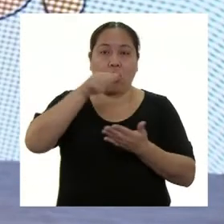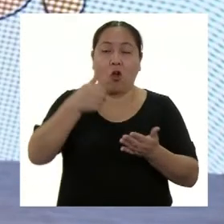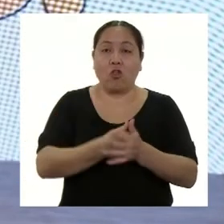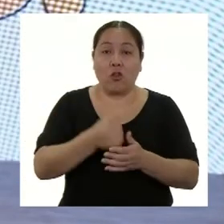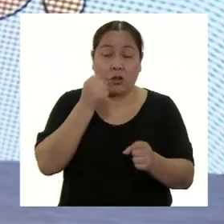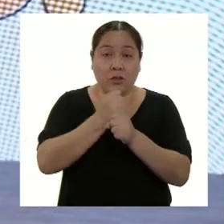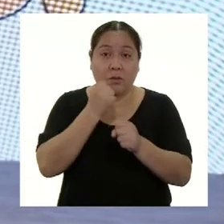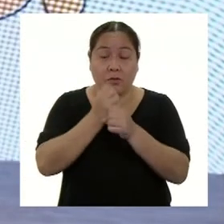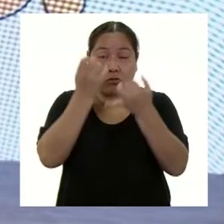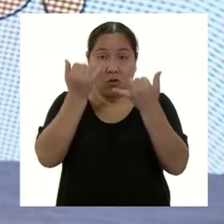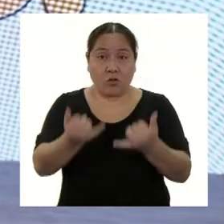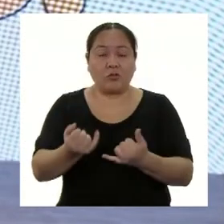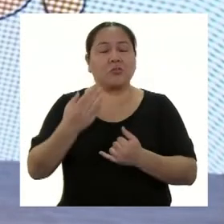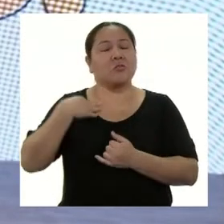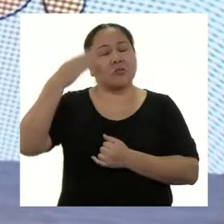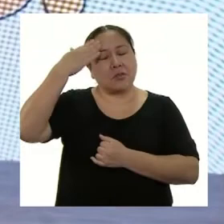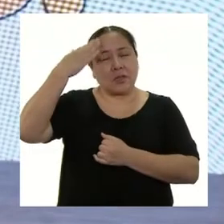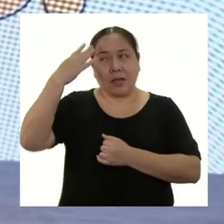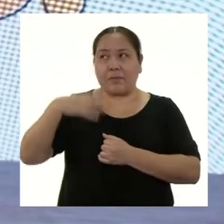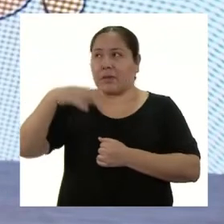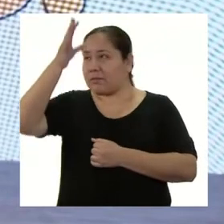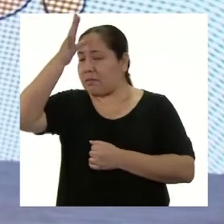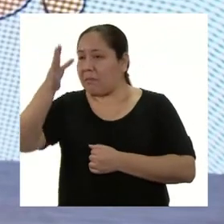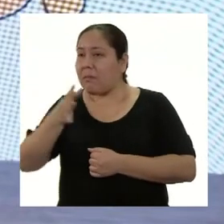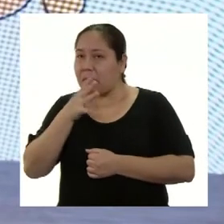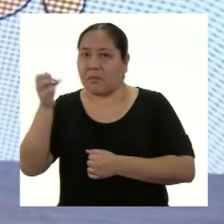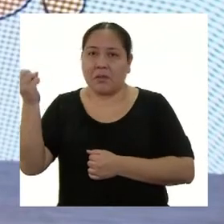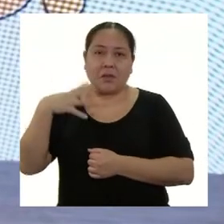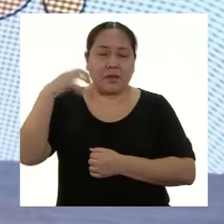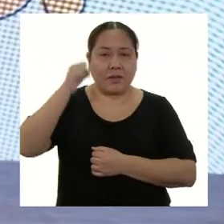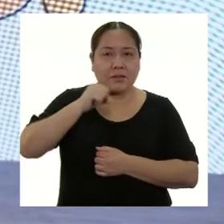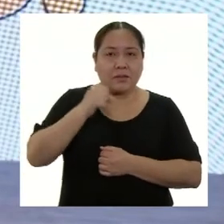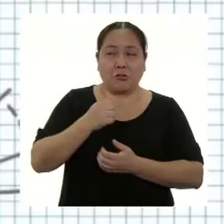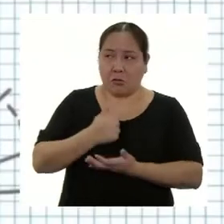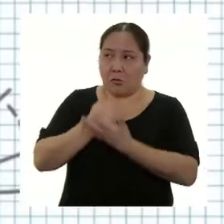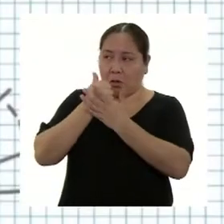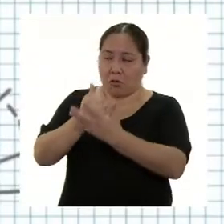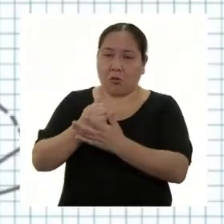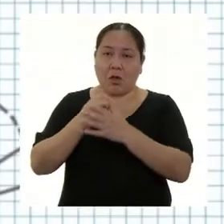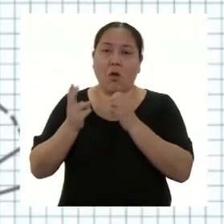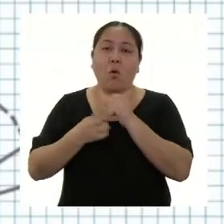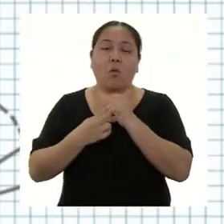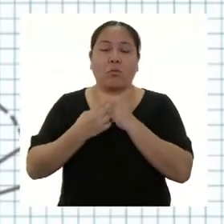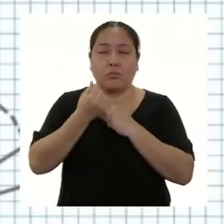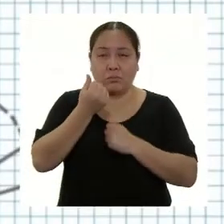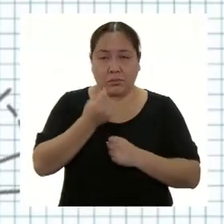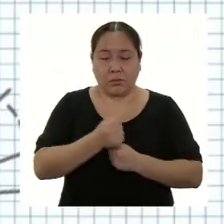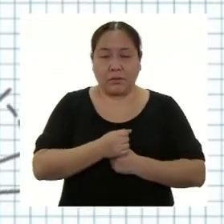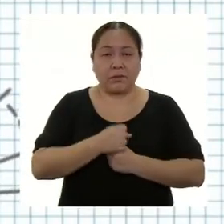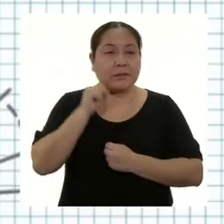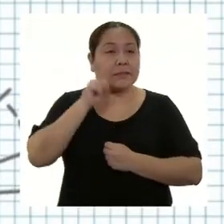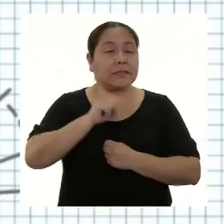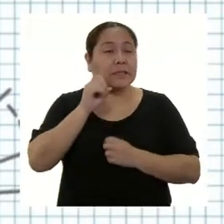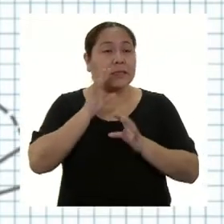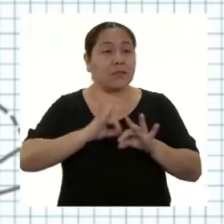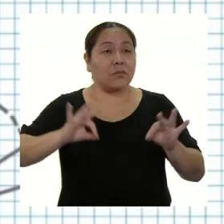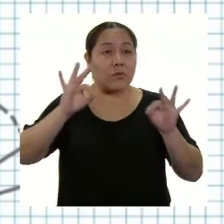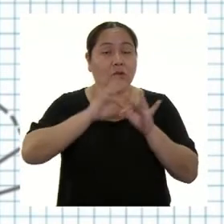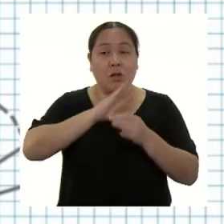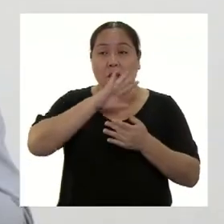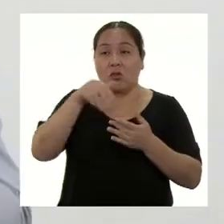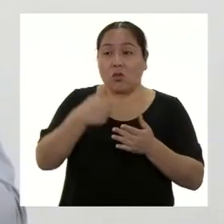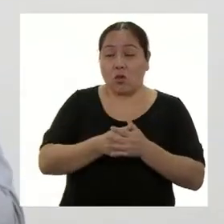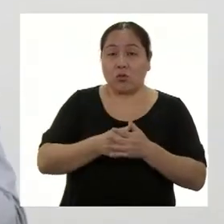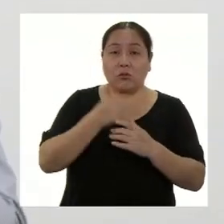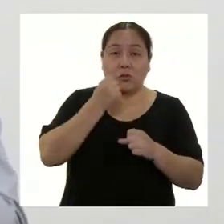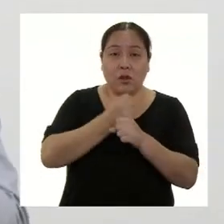el día de hoy, estoy seguro que mis papás dirán que sí y los ayudaré con el ahorro. Es muy importante que todos tomen una posición